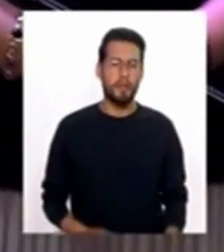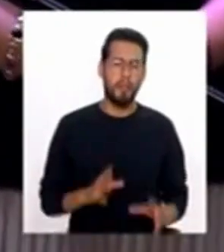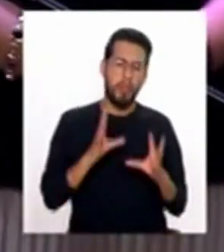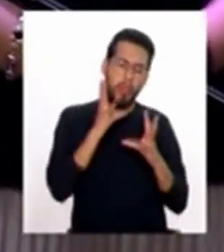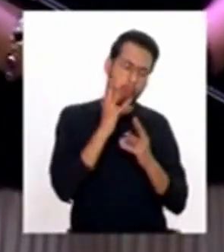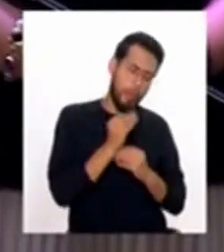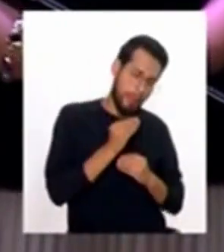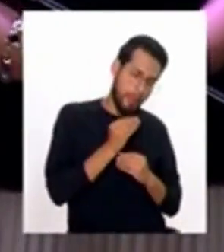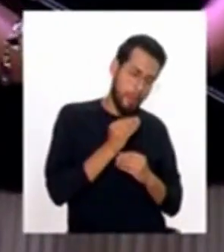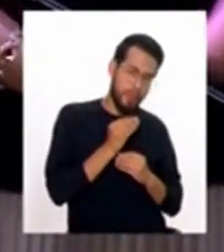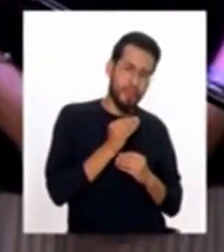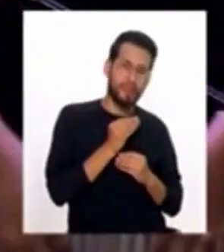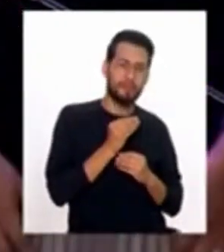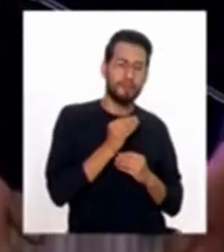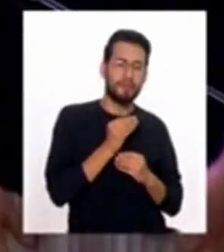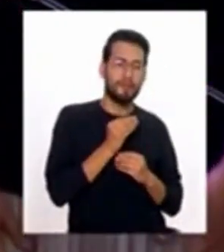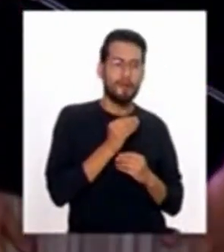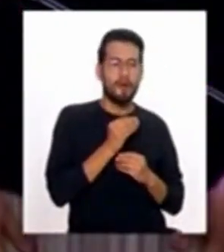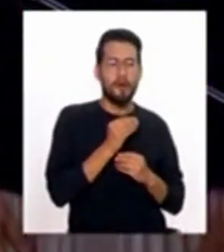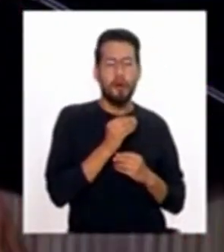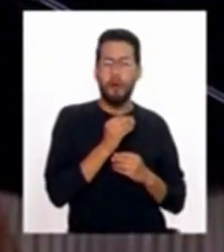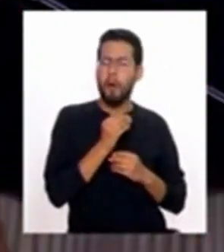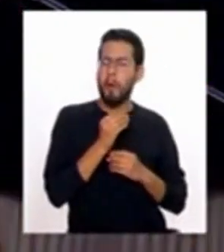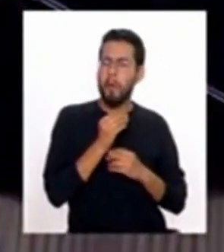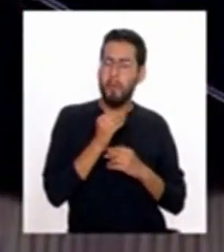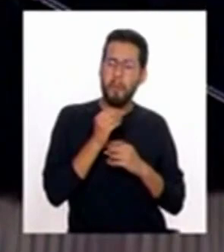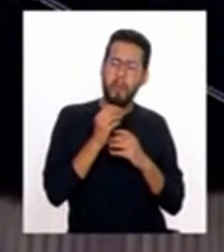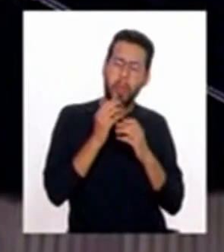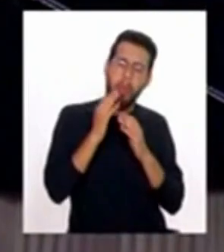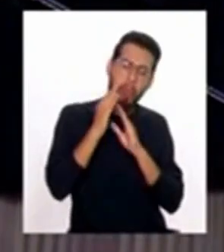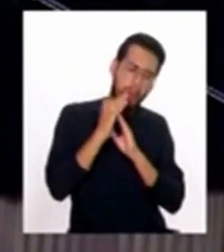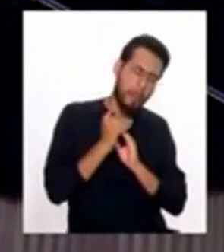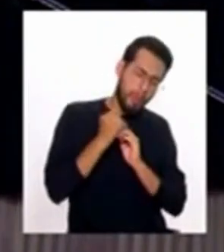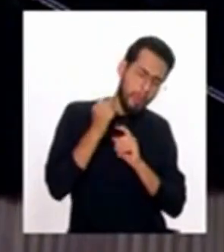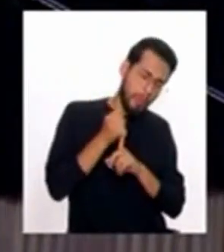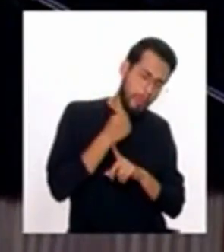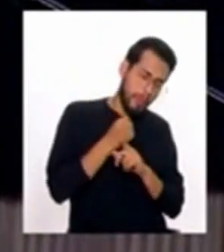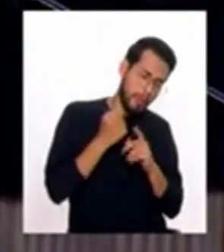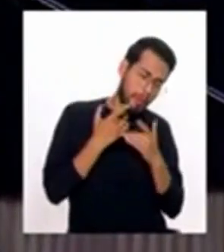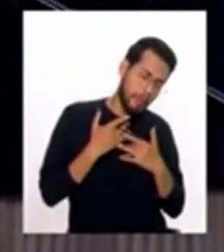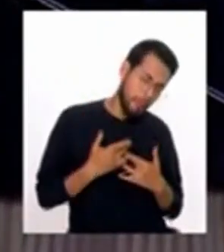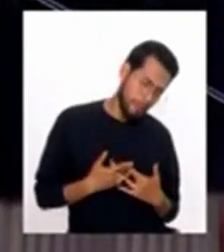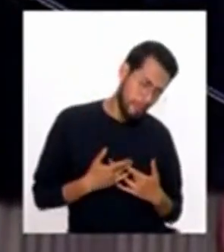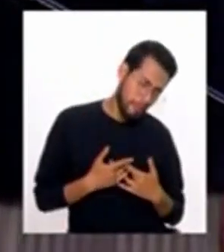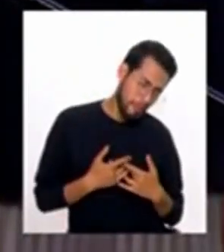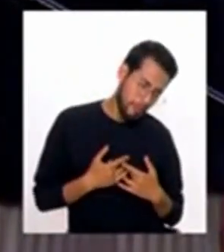opacada, o golpeada, o triste.